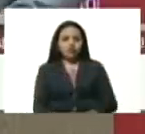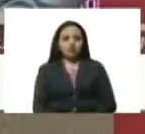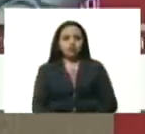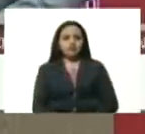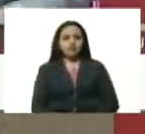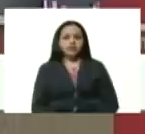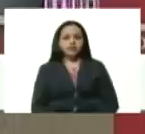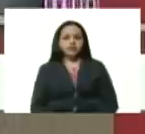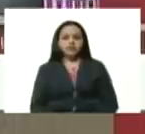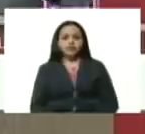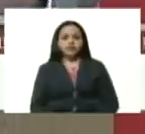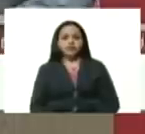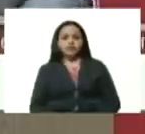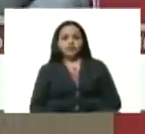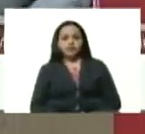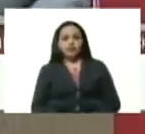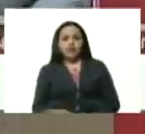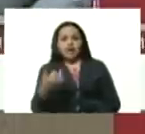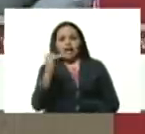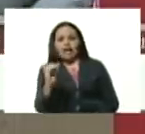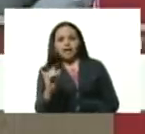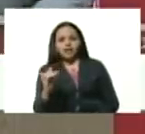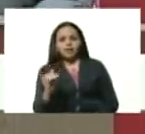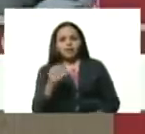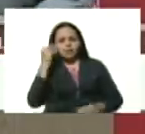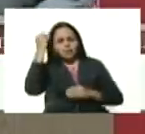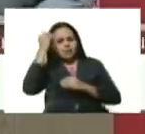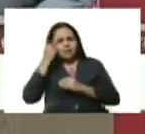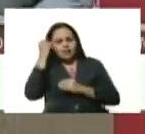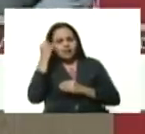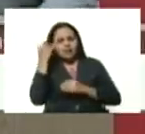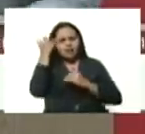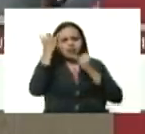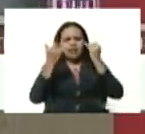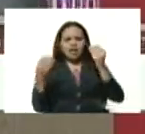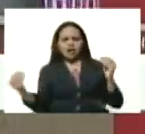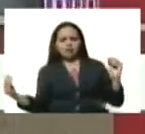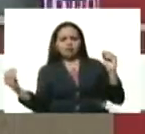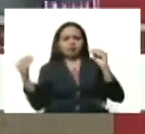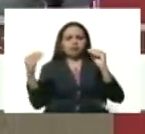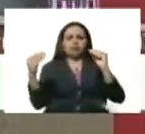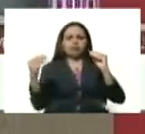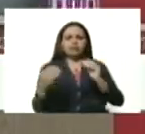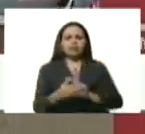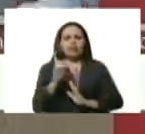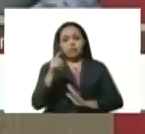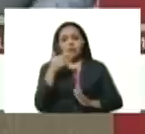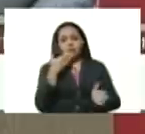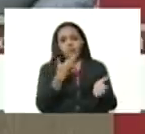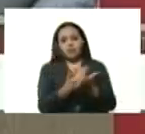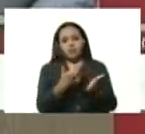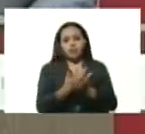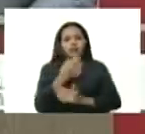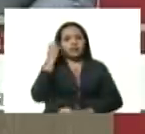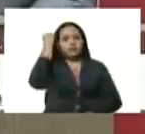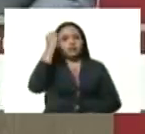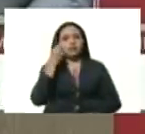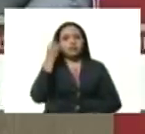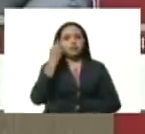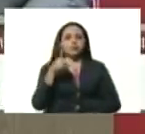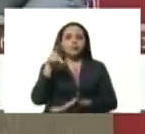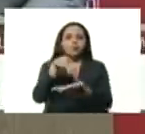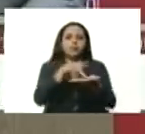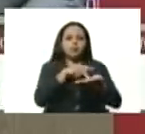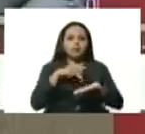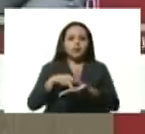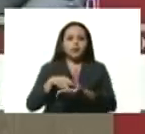como es la confrontación de ideas, el planteamiento de propuestas y pensamientos, la